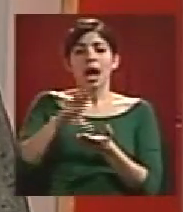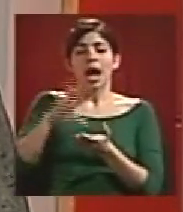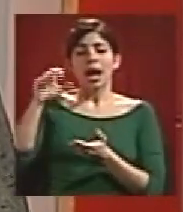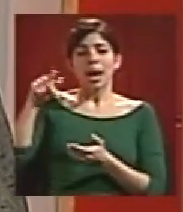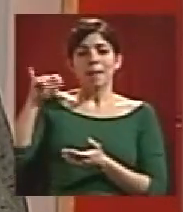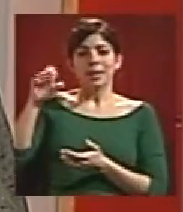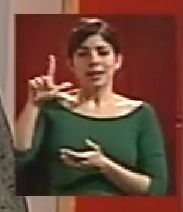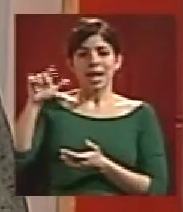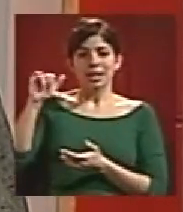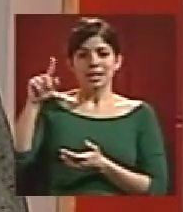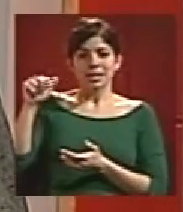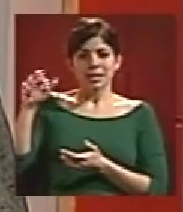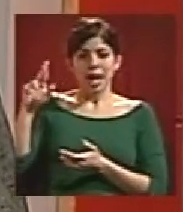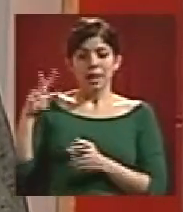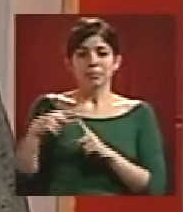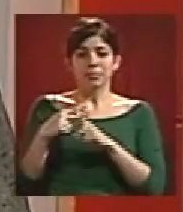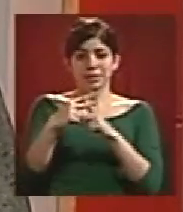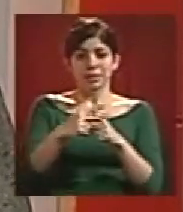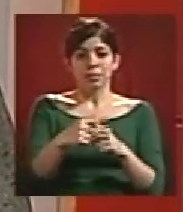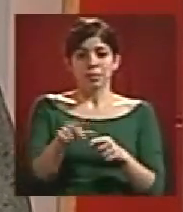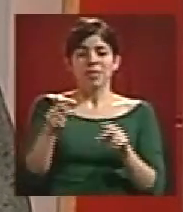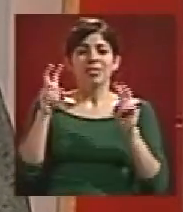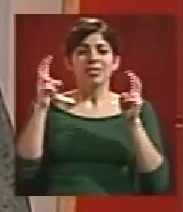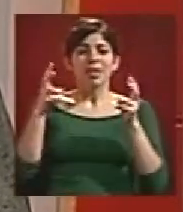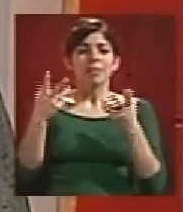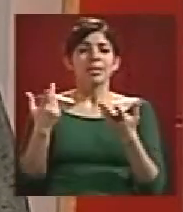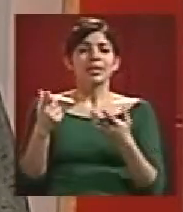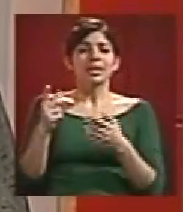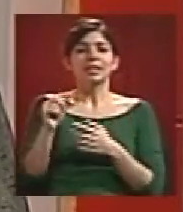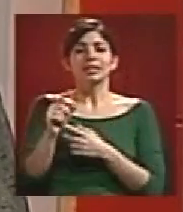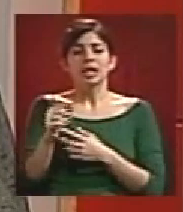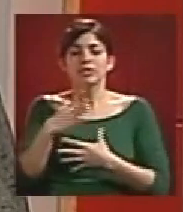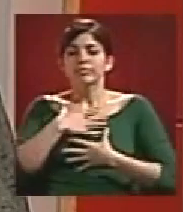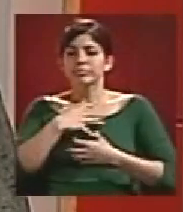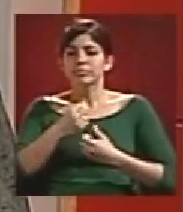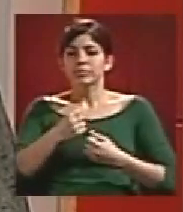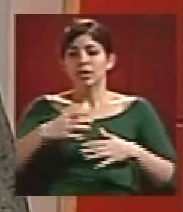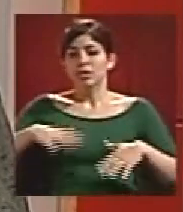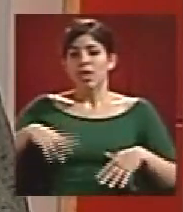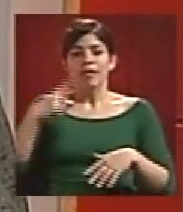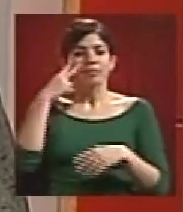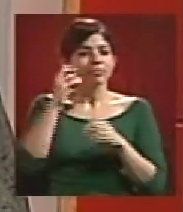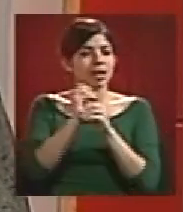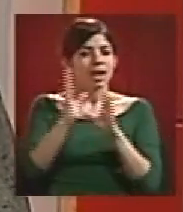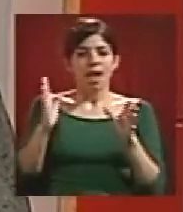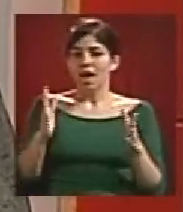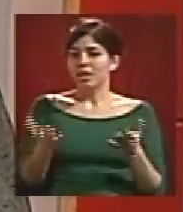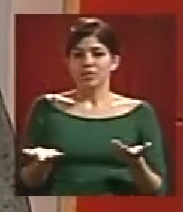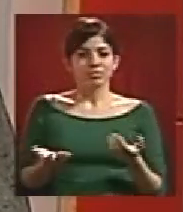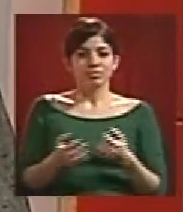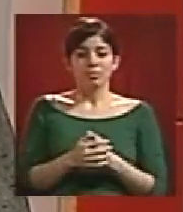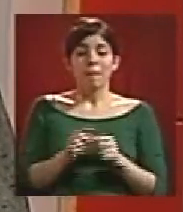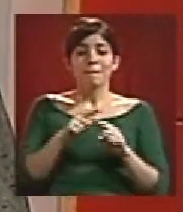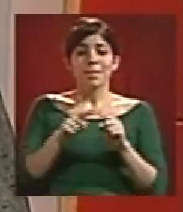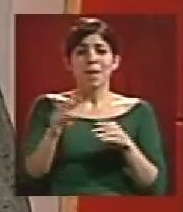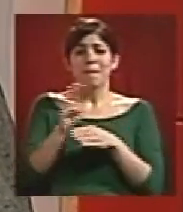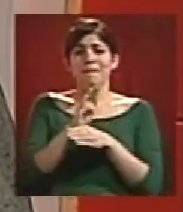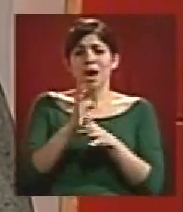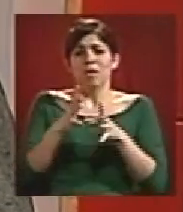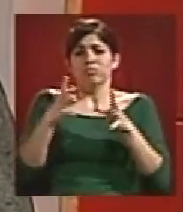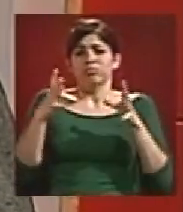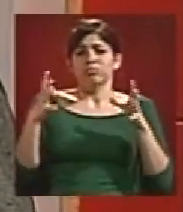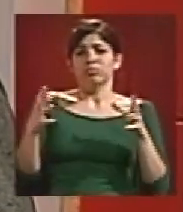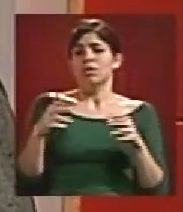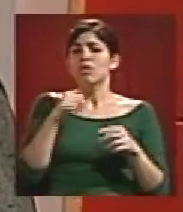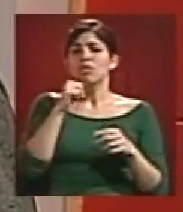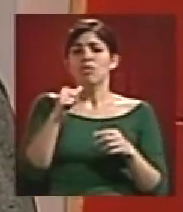¿verdad? Pero es un tema de señales, de confianza, y hoy todavía no se ve nada claro en el mercado. Pero megabancos no están inmunes a